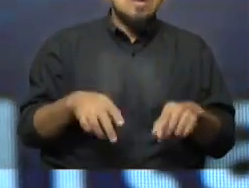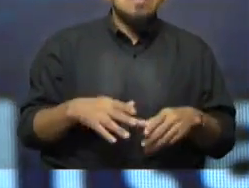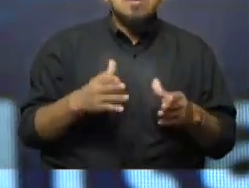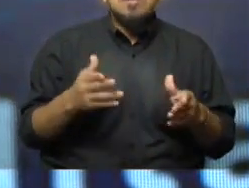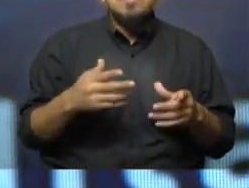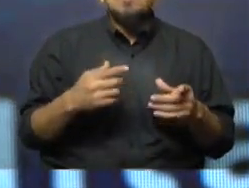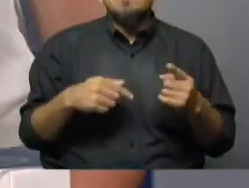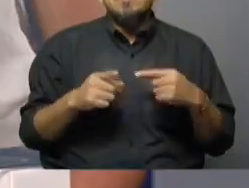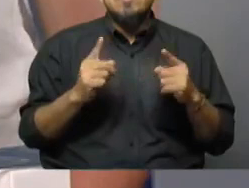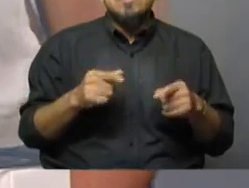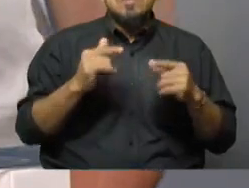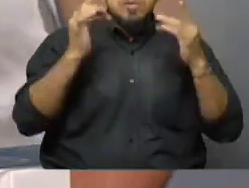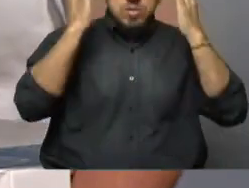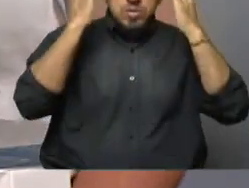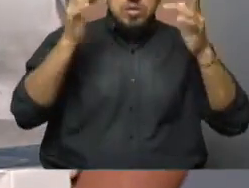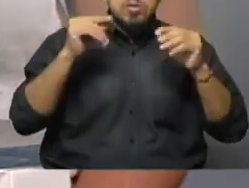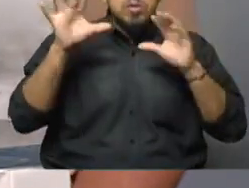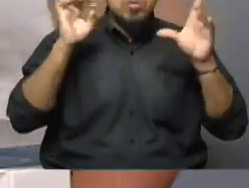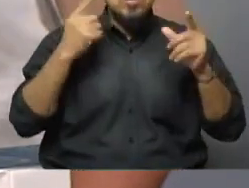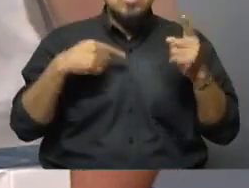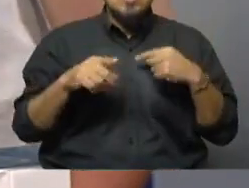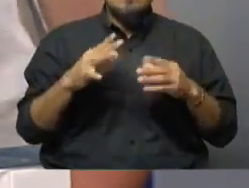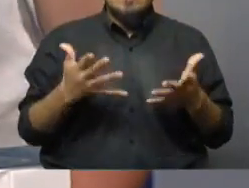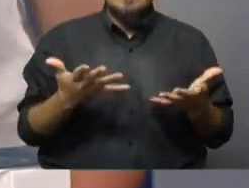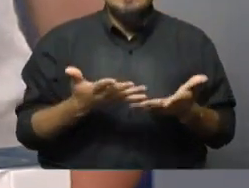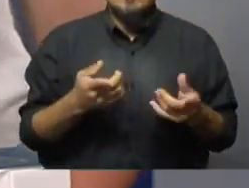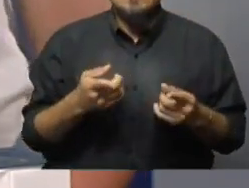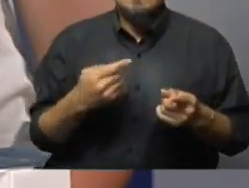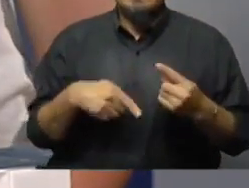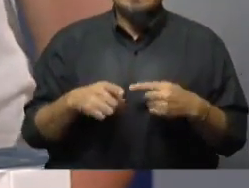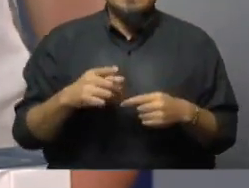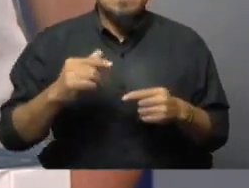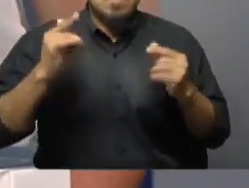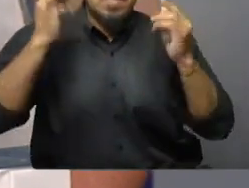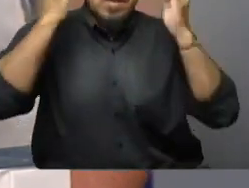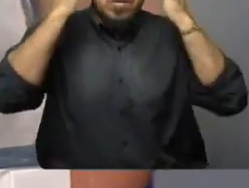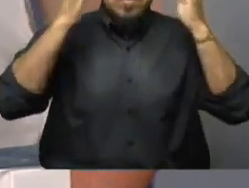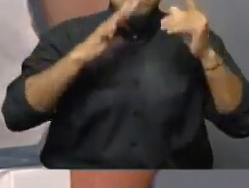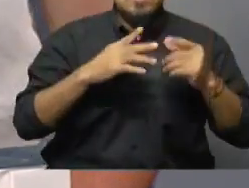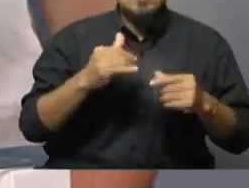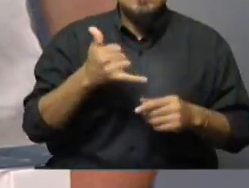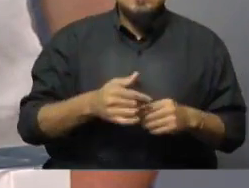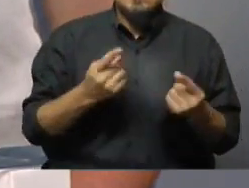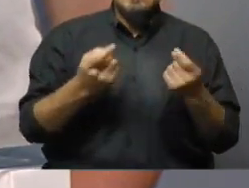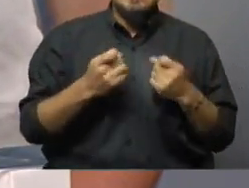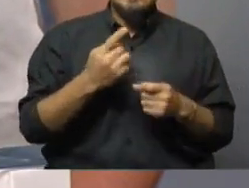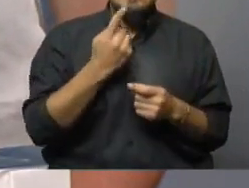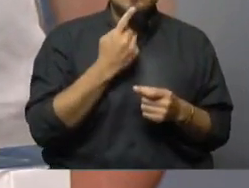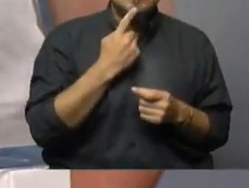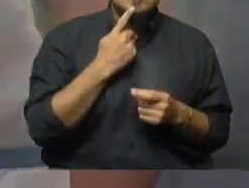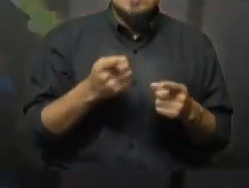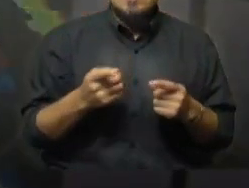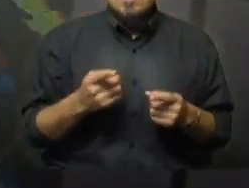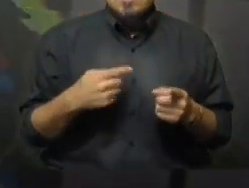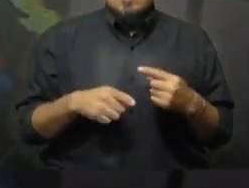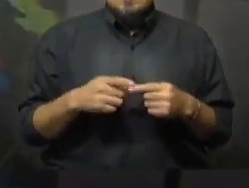como pero también una educación en la escucha. Exactamente, ¿no? Para esa educación en la escucha que hablábamos también fuera de cámaras, tiene que haber políticas públicas dirigidas a esto.